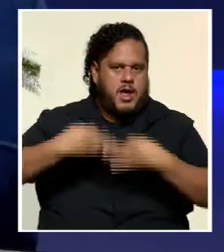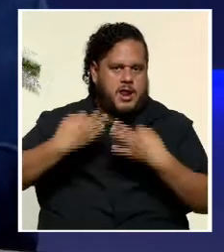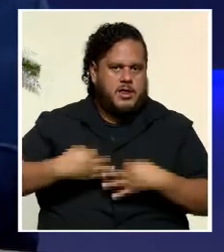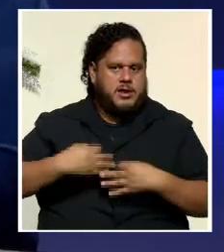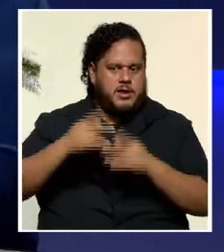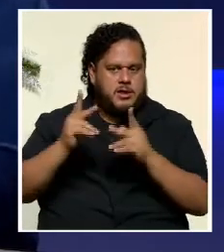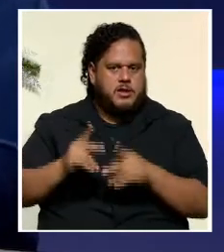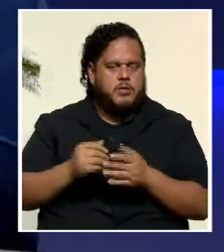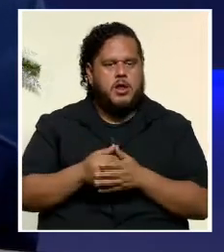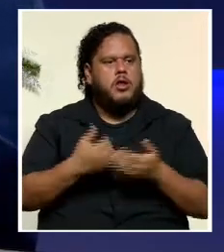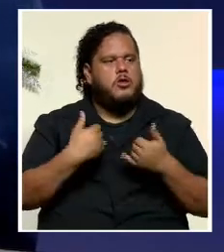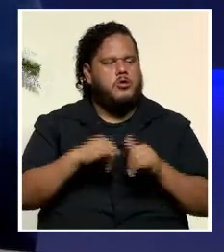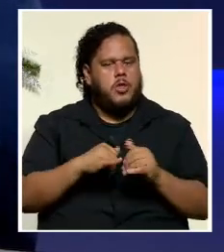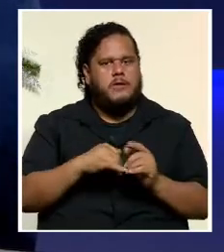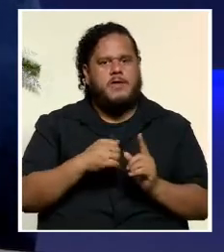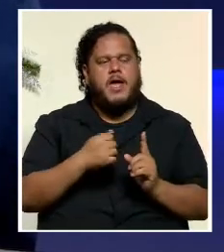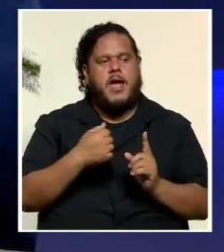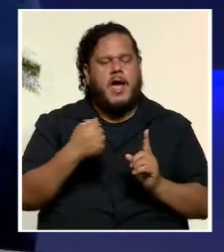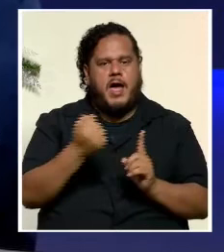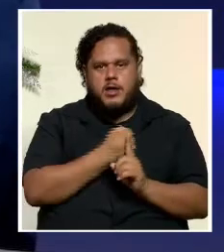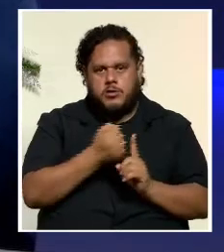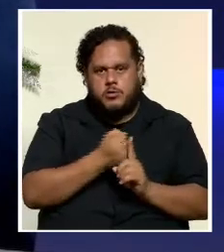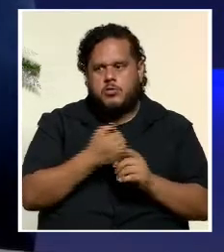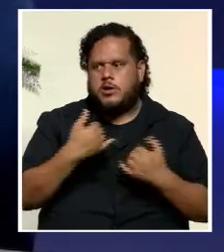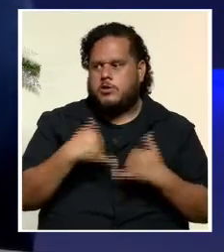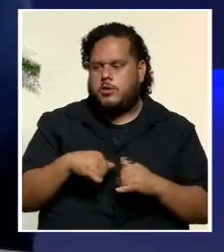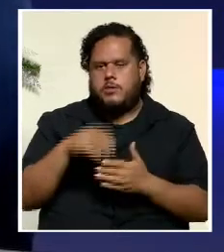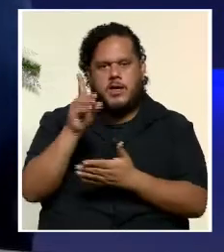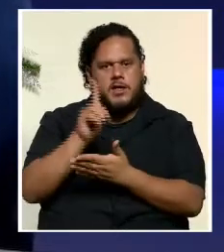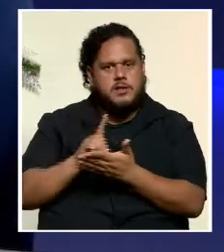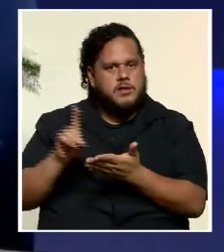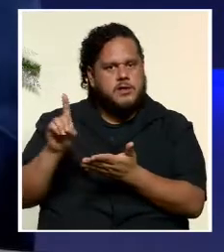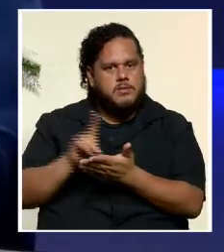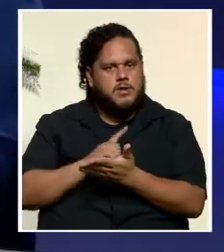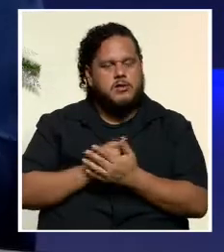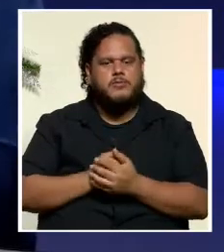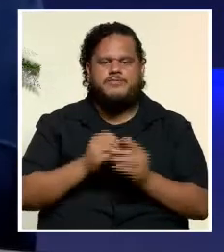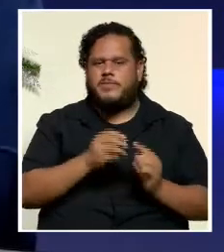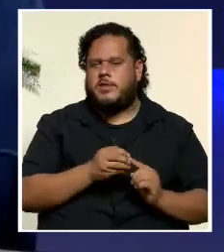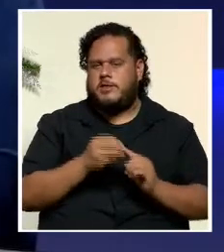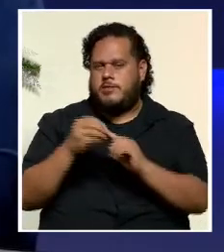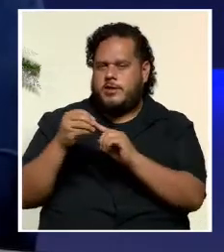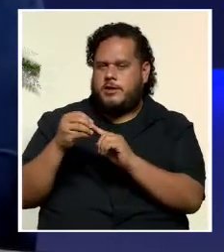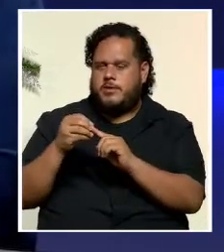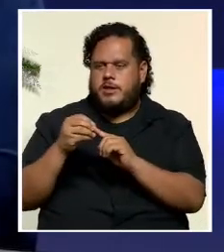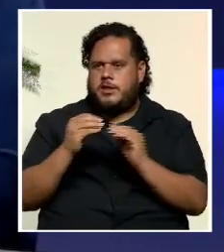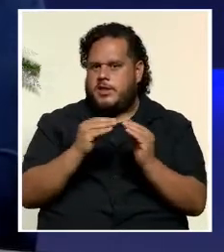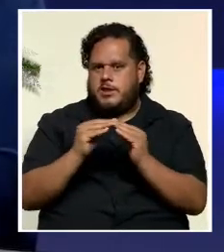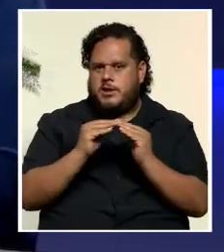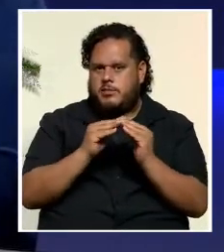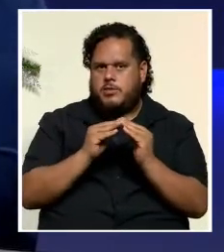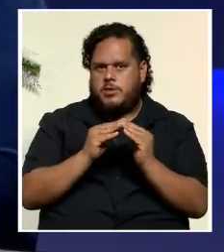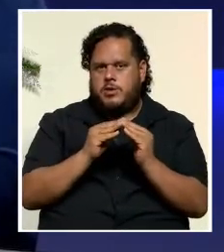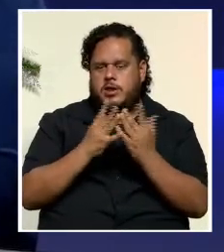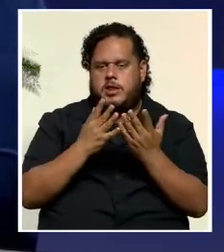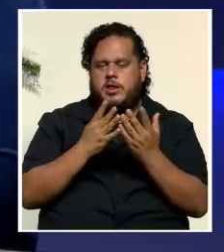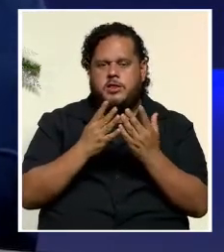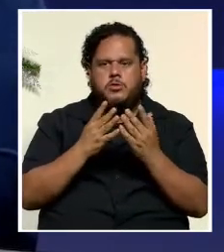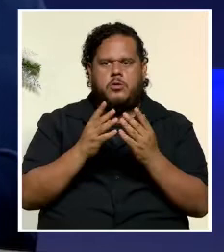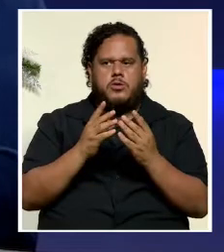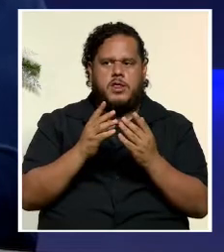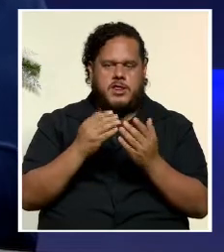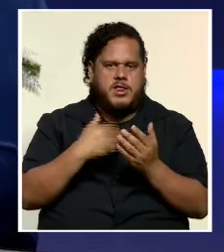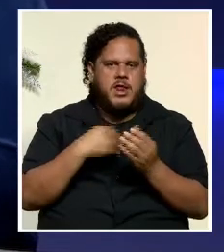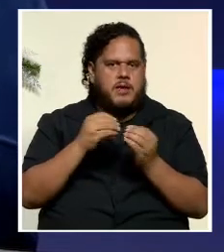todavía hay tortura, todavía hay discriminación, especialmente de las poblaciones en estado de mayor